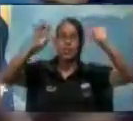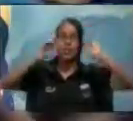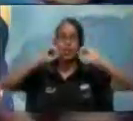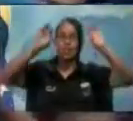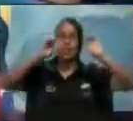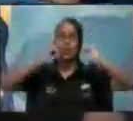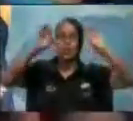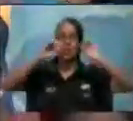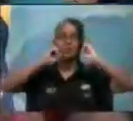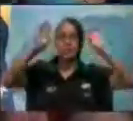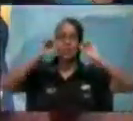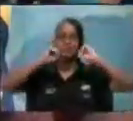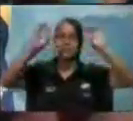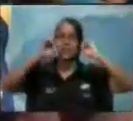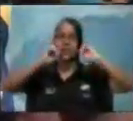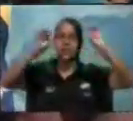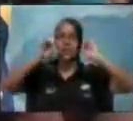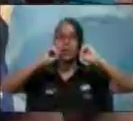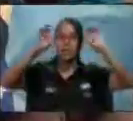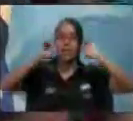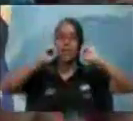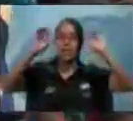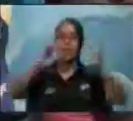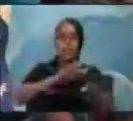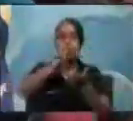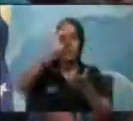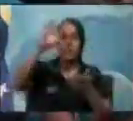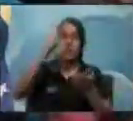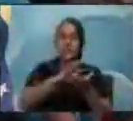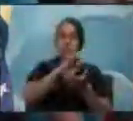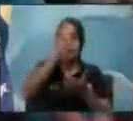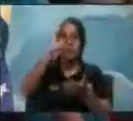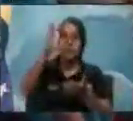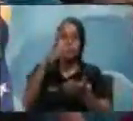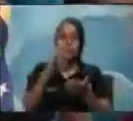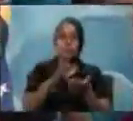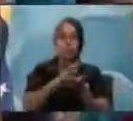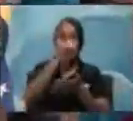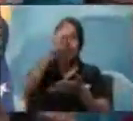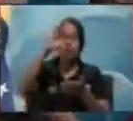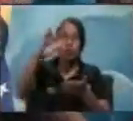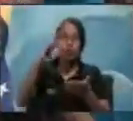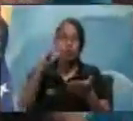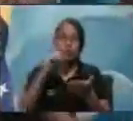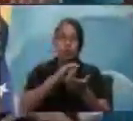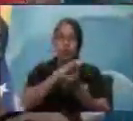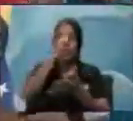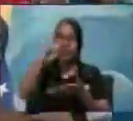Adiós.